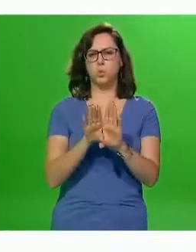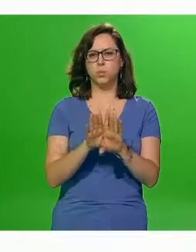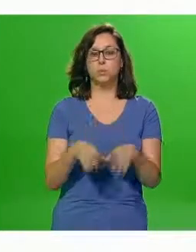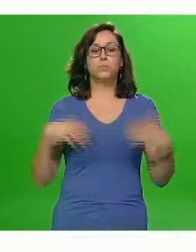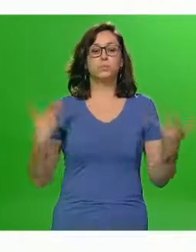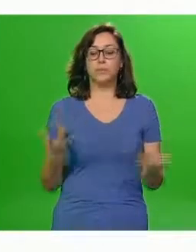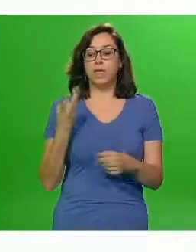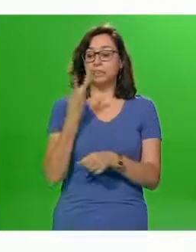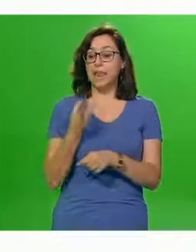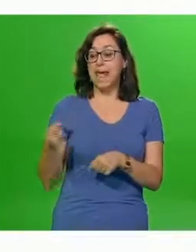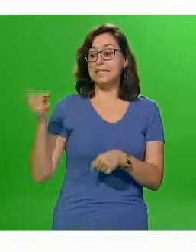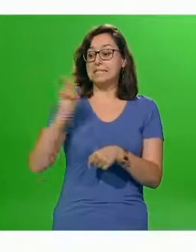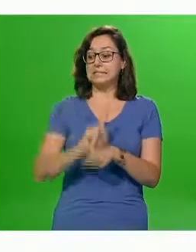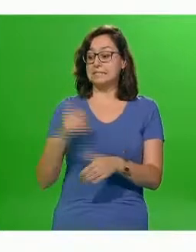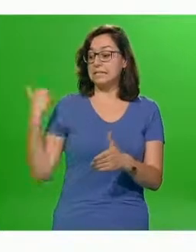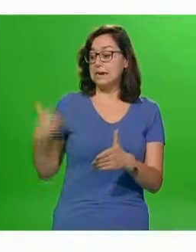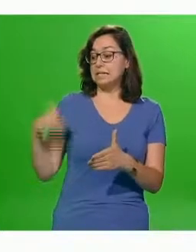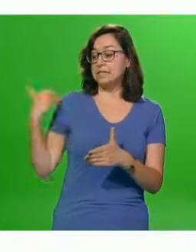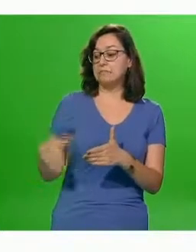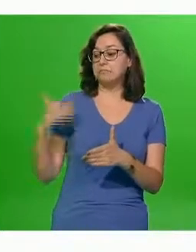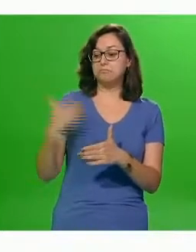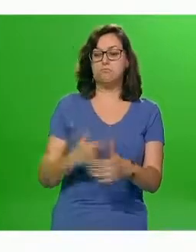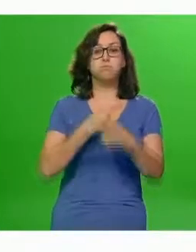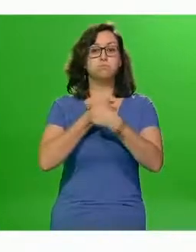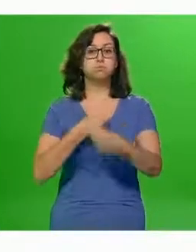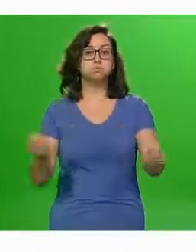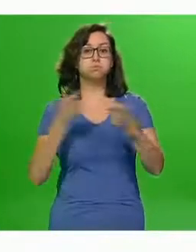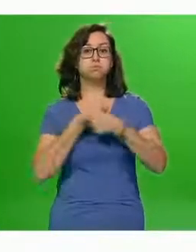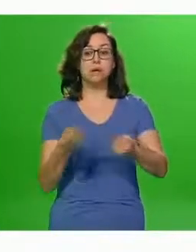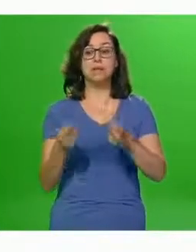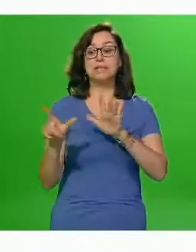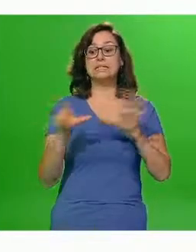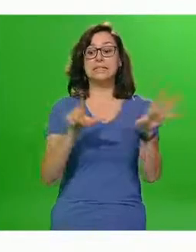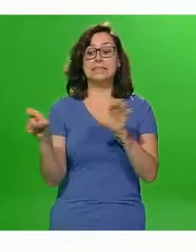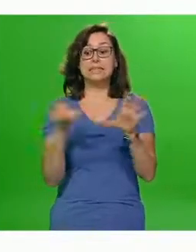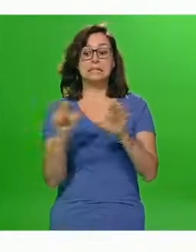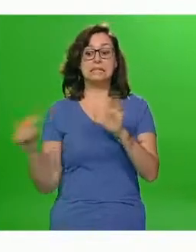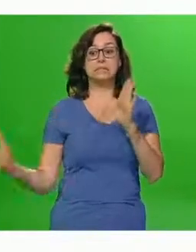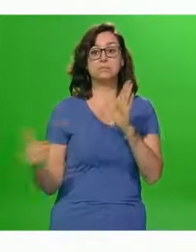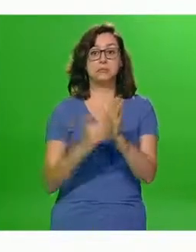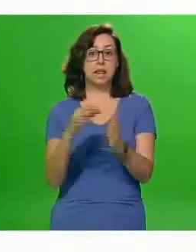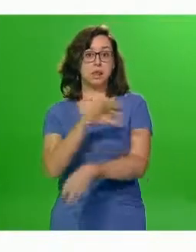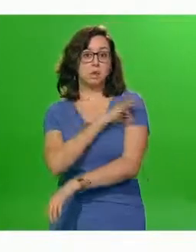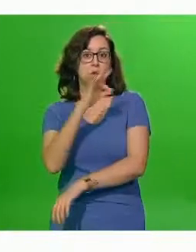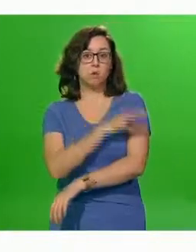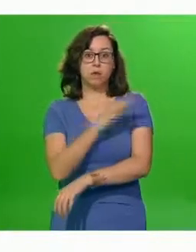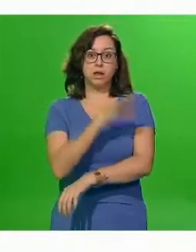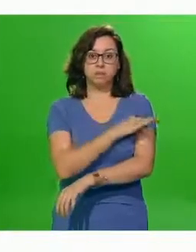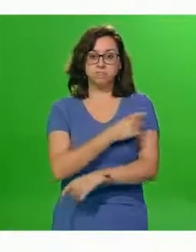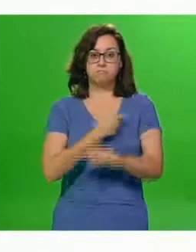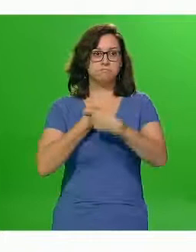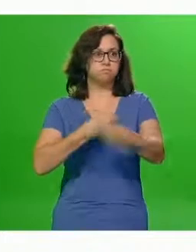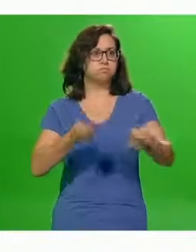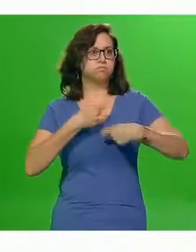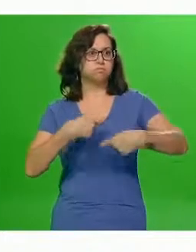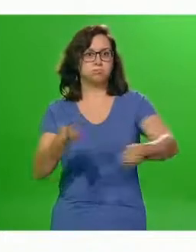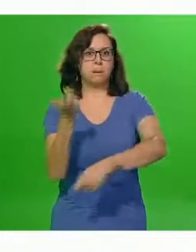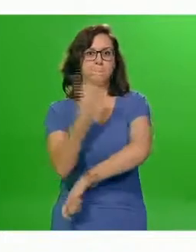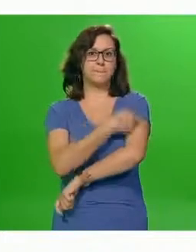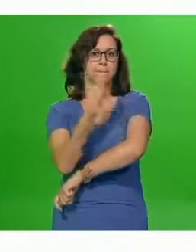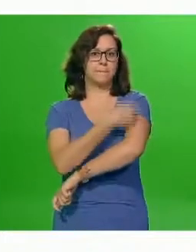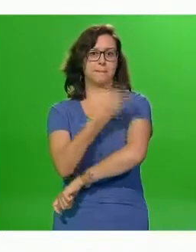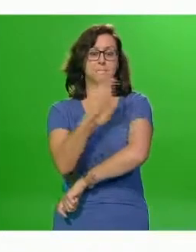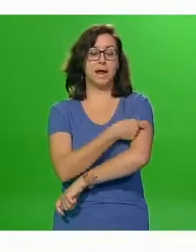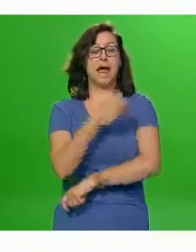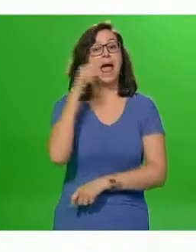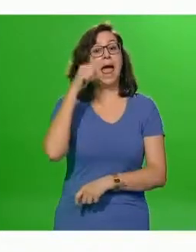días consecutivos con una vacunación por arriba de 700,000, ayer, día viernes, hasta